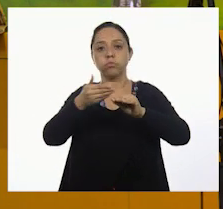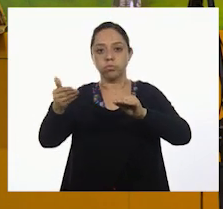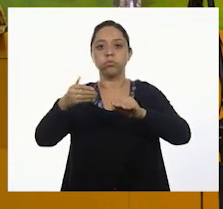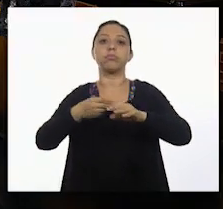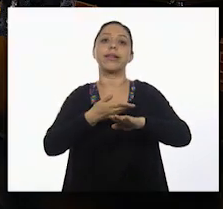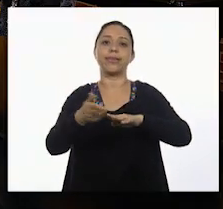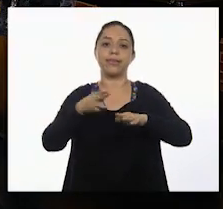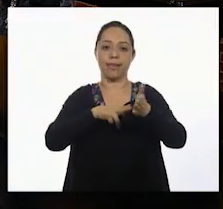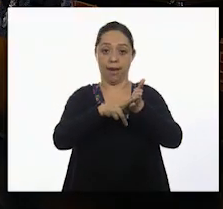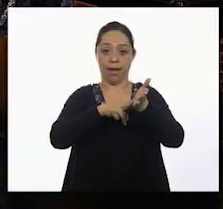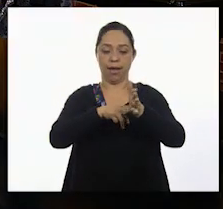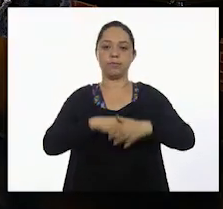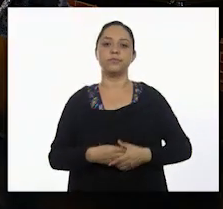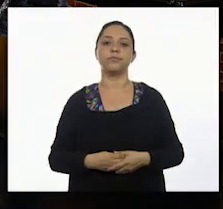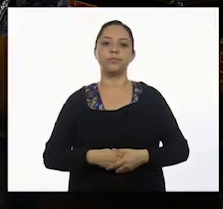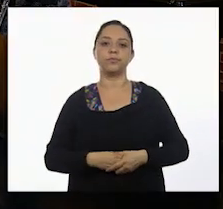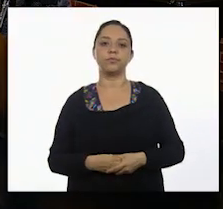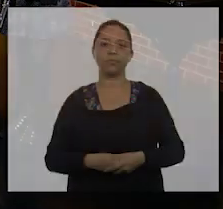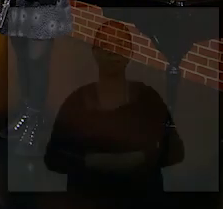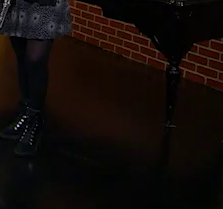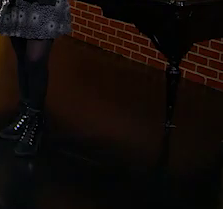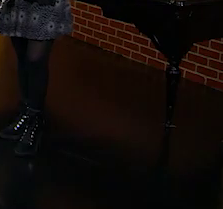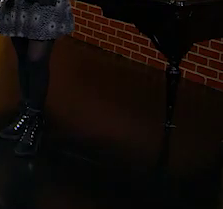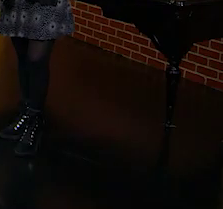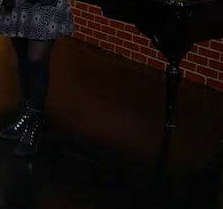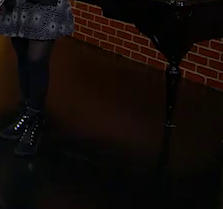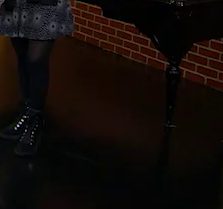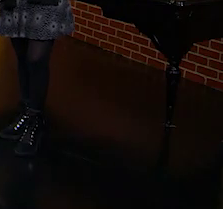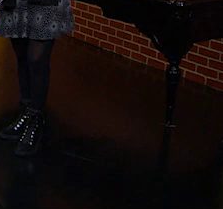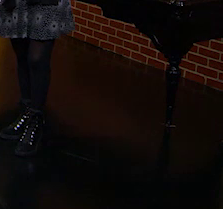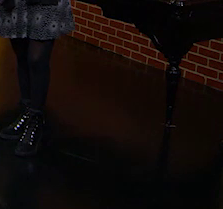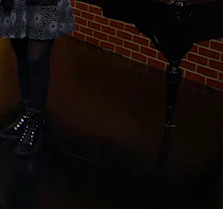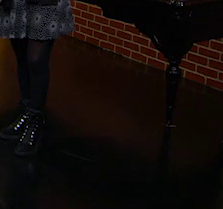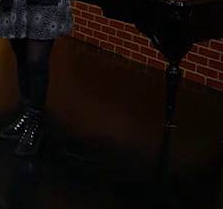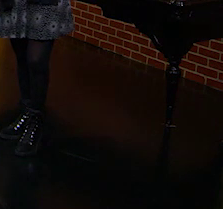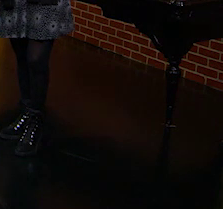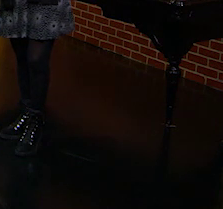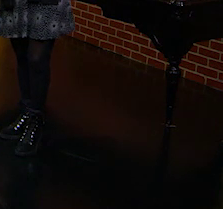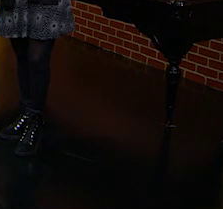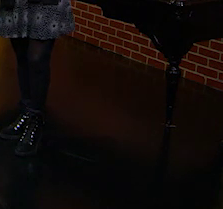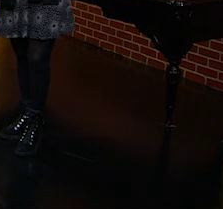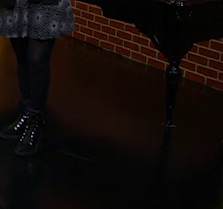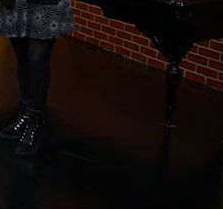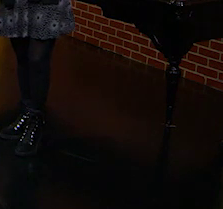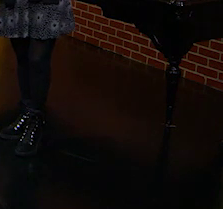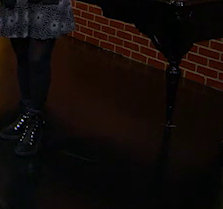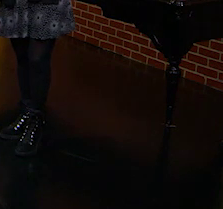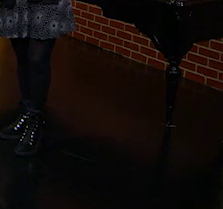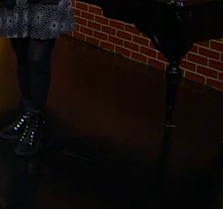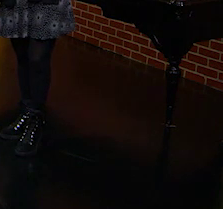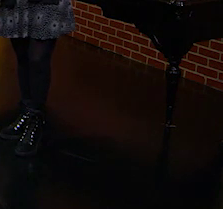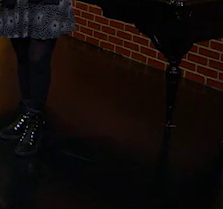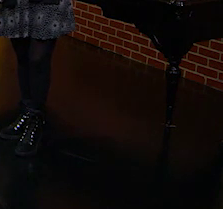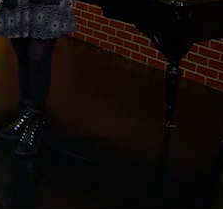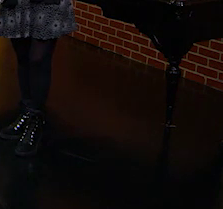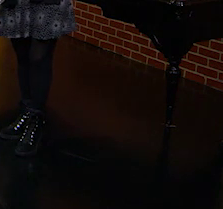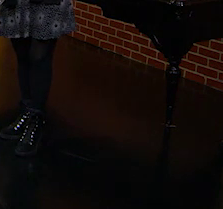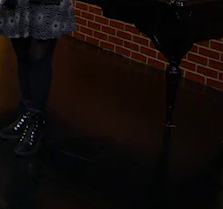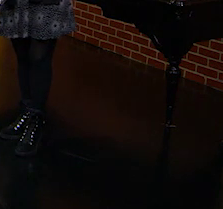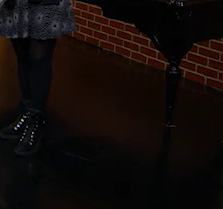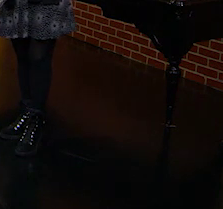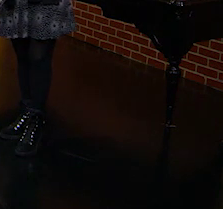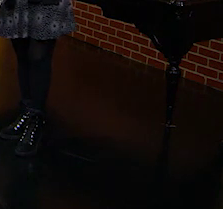negra. 1, 2, 3 y... Ta,